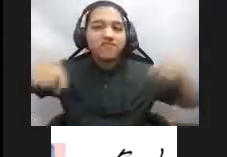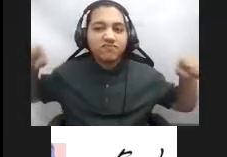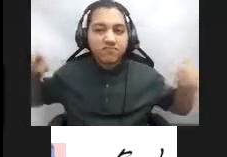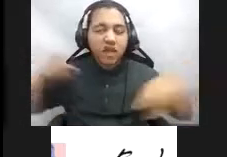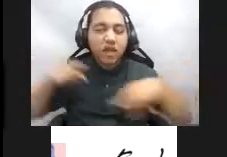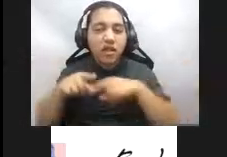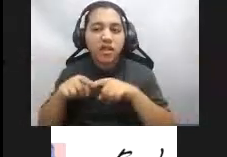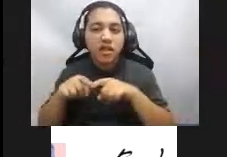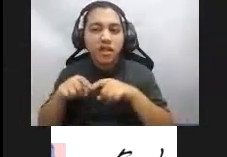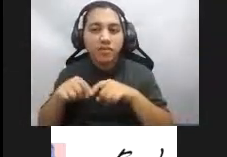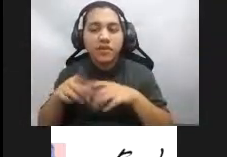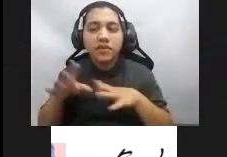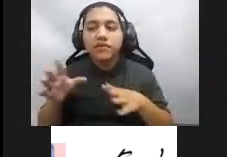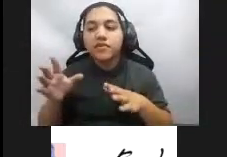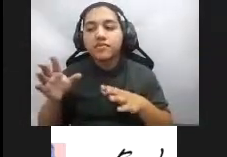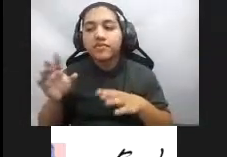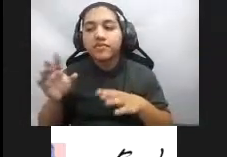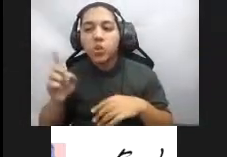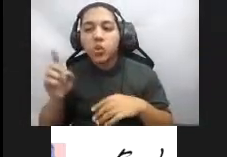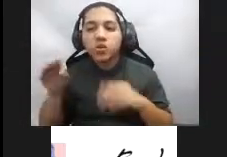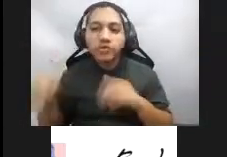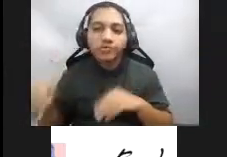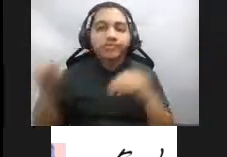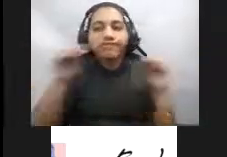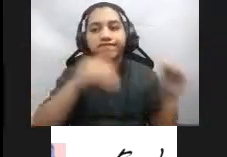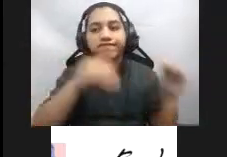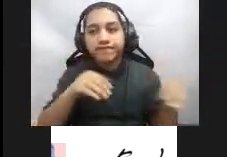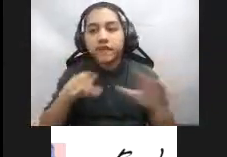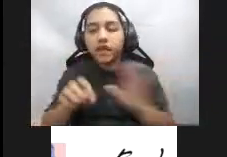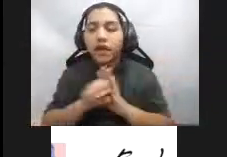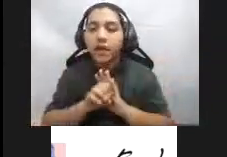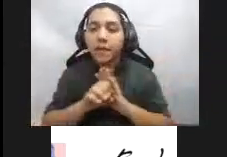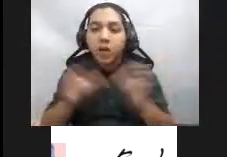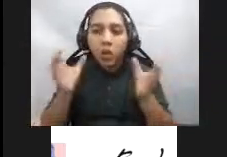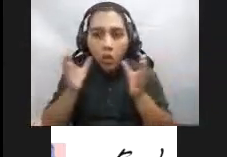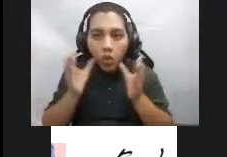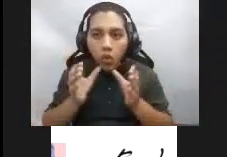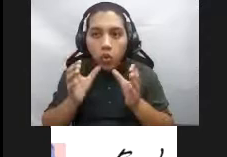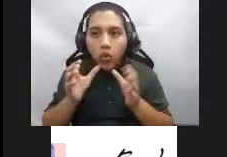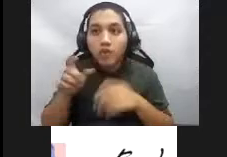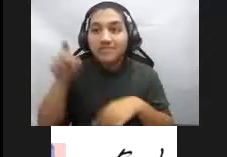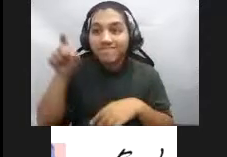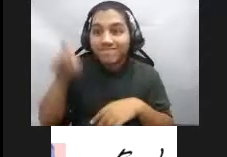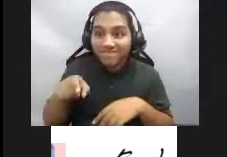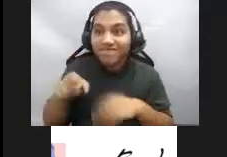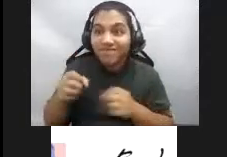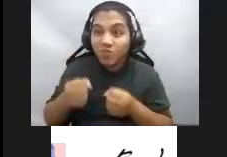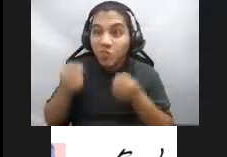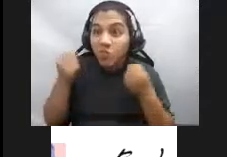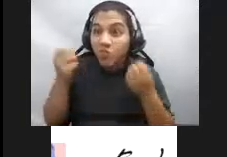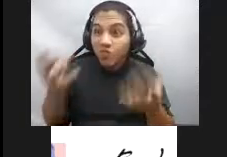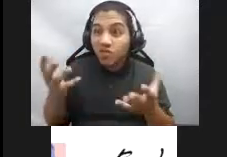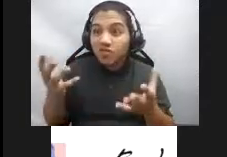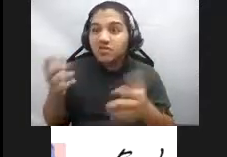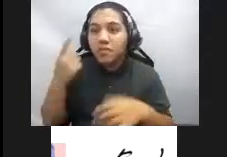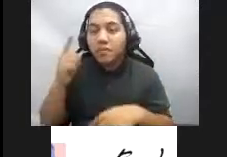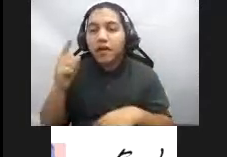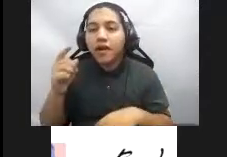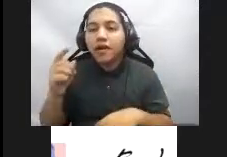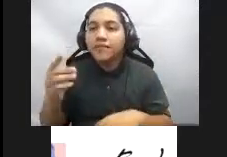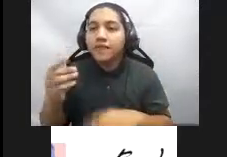a donde comienzan a llegar. En el caso de Cuba, que hacían falta muchos trabajadores para la industria azucarera, los